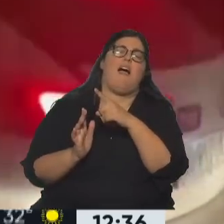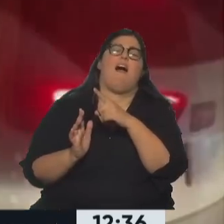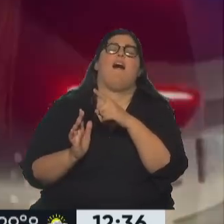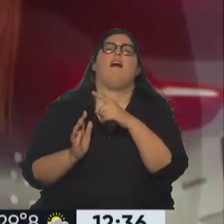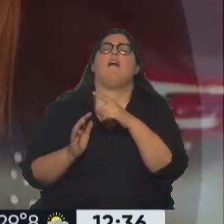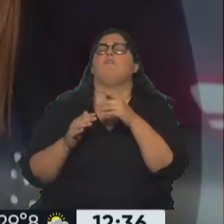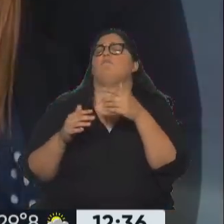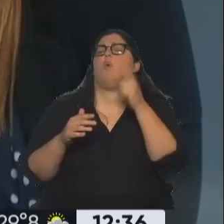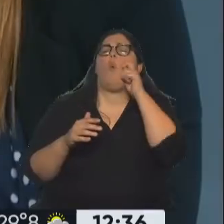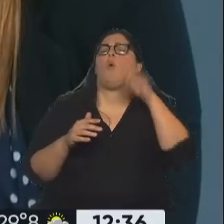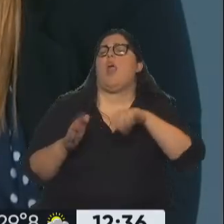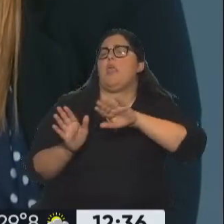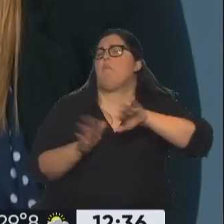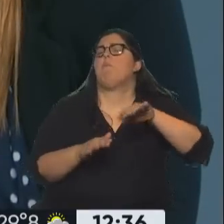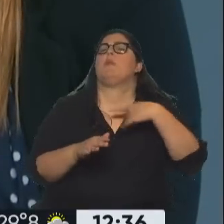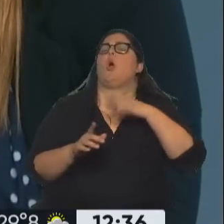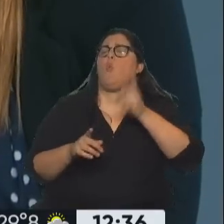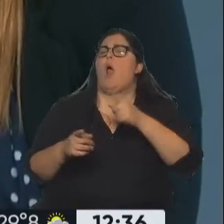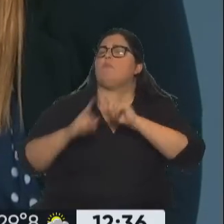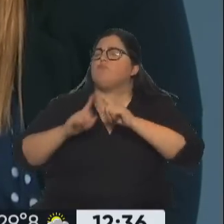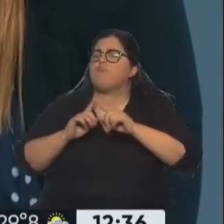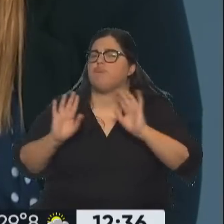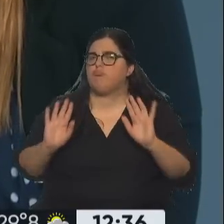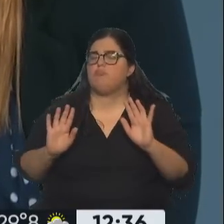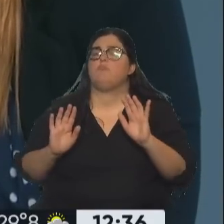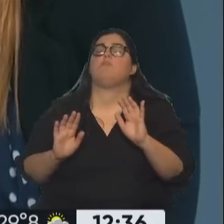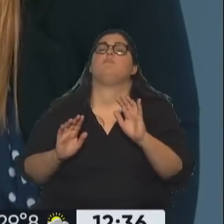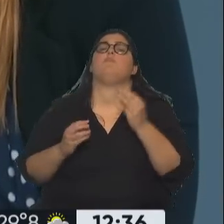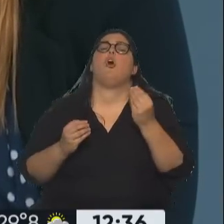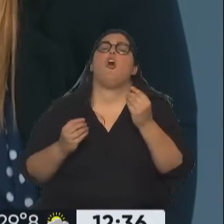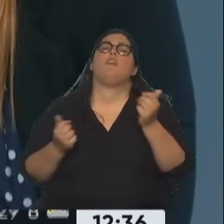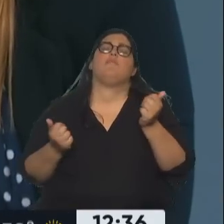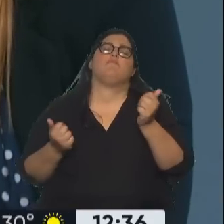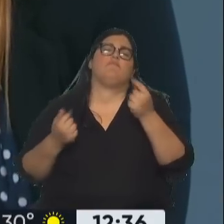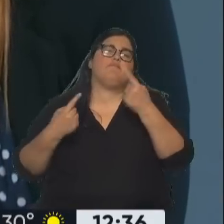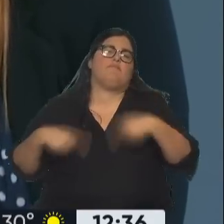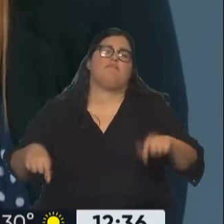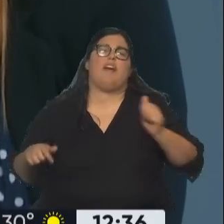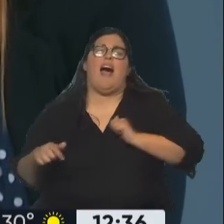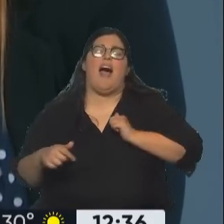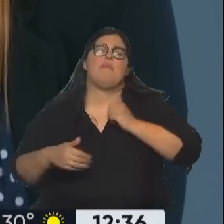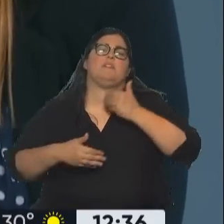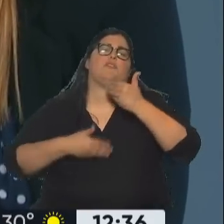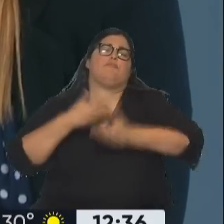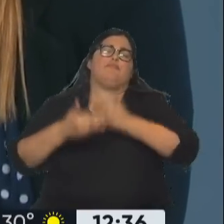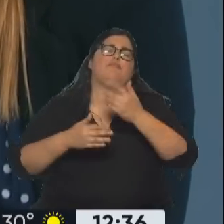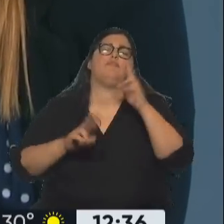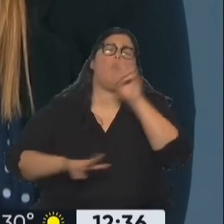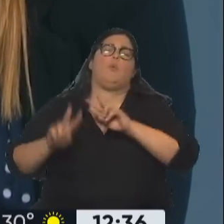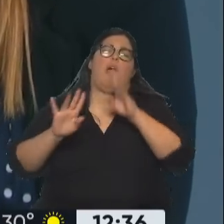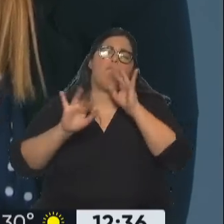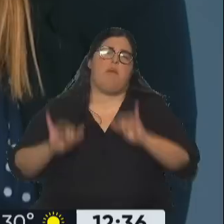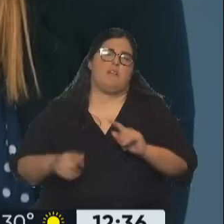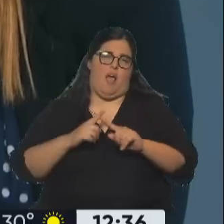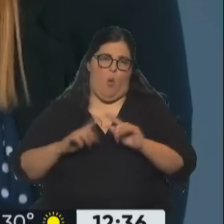Ucrania, sobre la posibilidad de implementar por lo menos un armisticio y eventualmente avanzar en algún tipo de acuerdo de paz. Y en